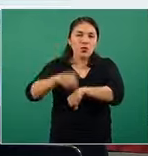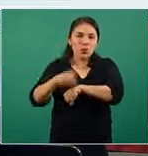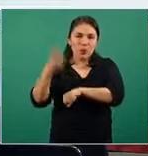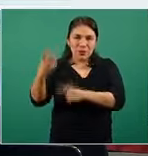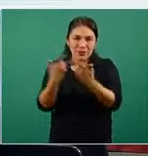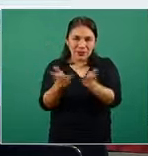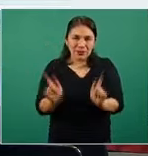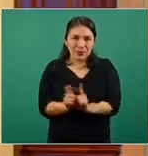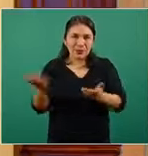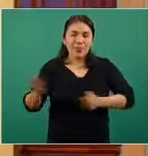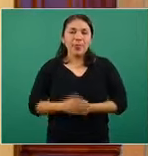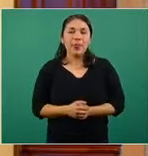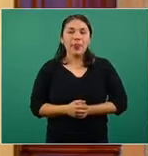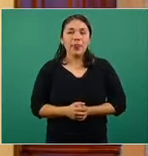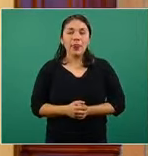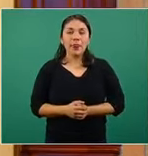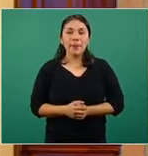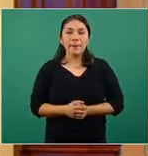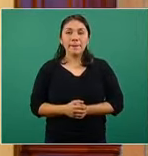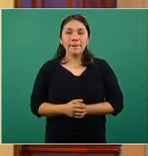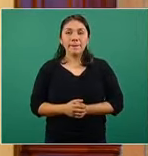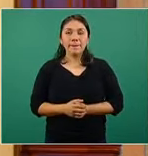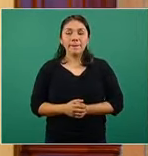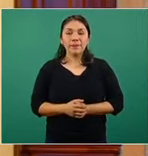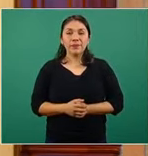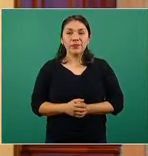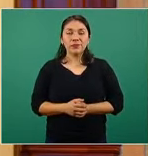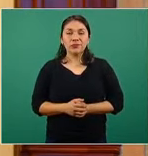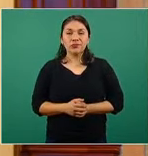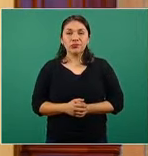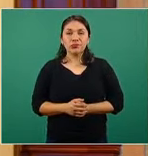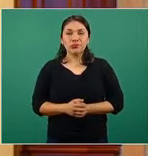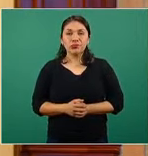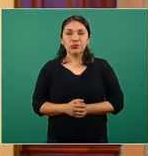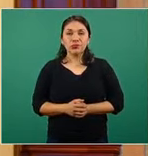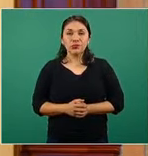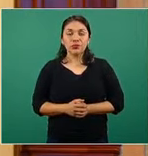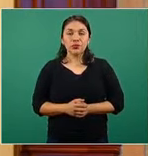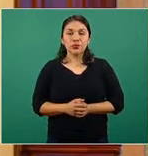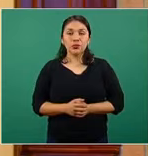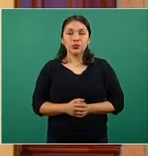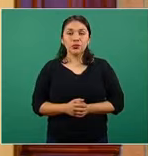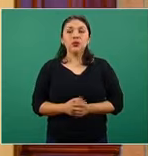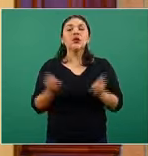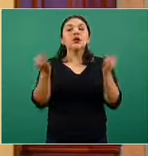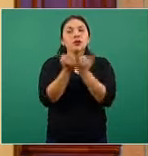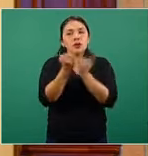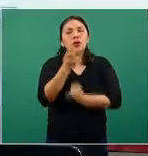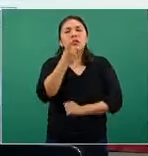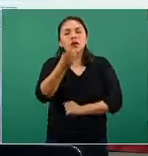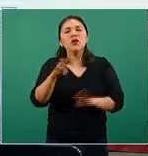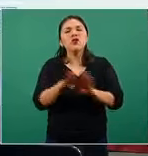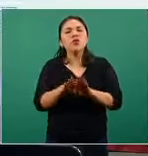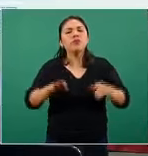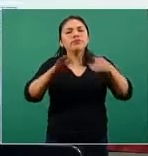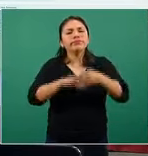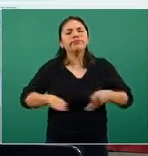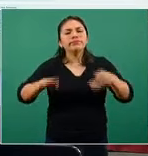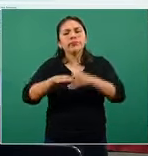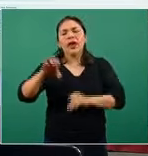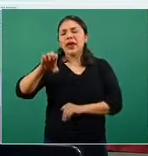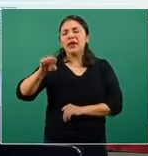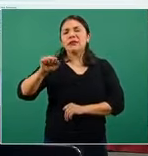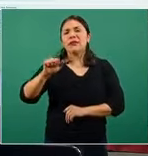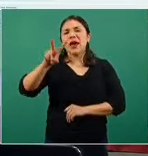grupo. Si vemos la siguiente diapositiva. Bien, actualizamos también la ocurrencia de los eventos